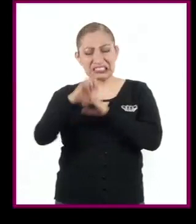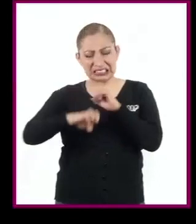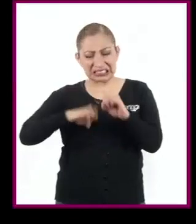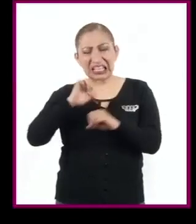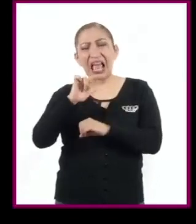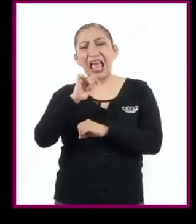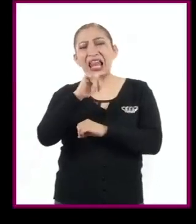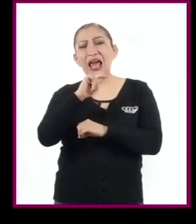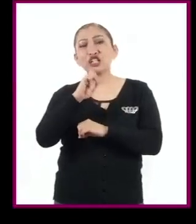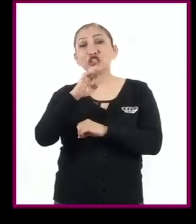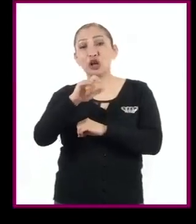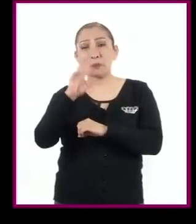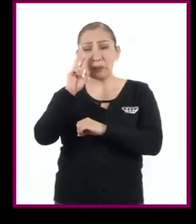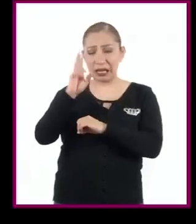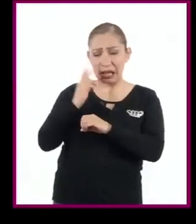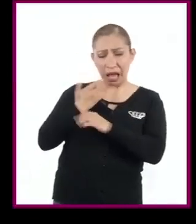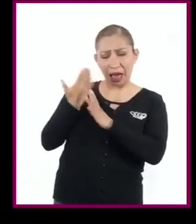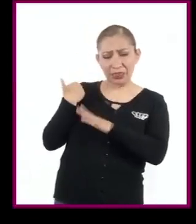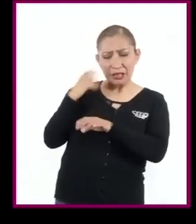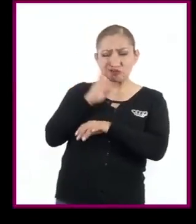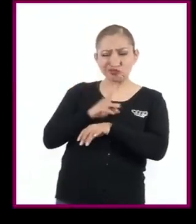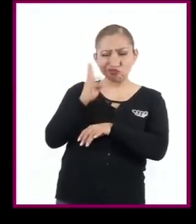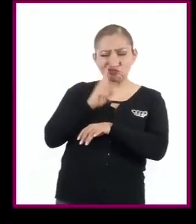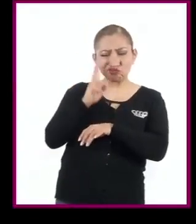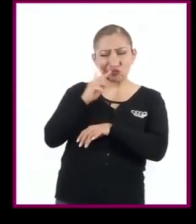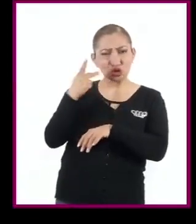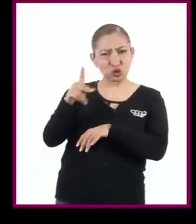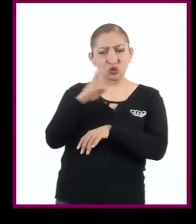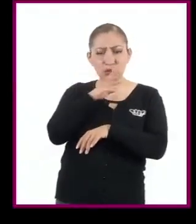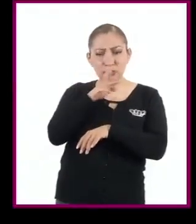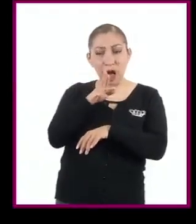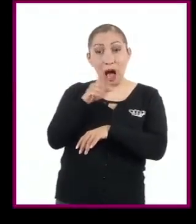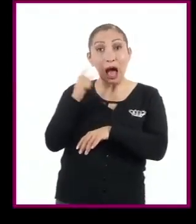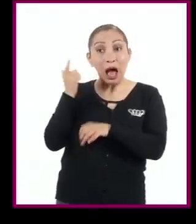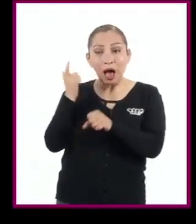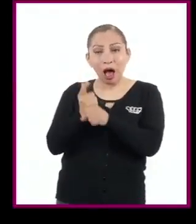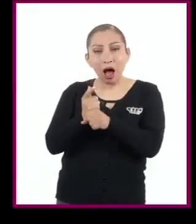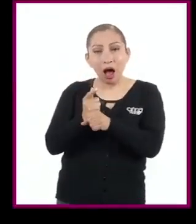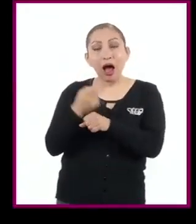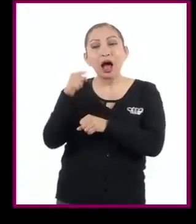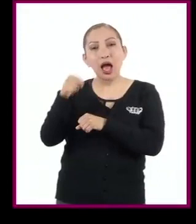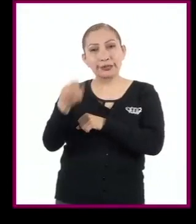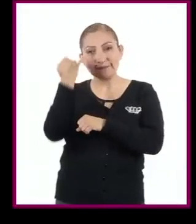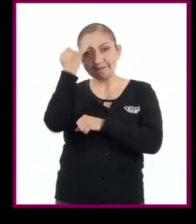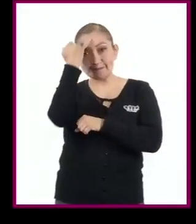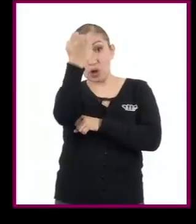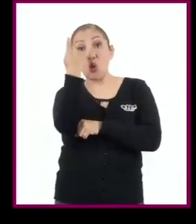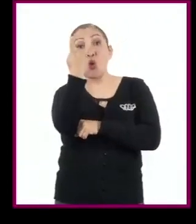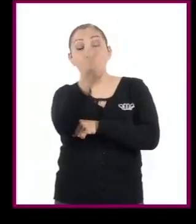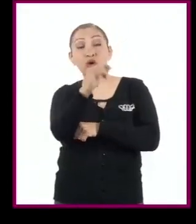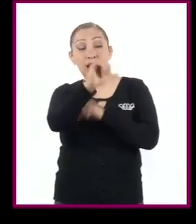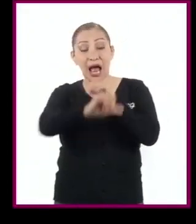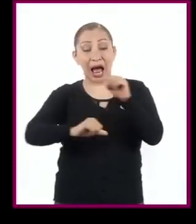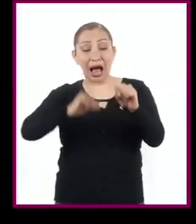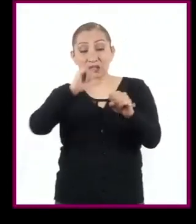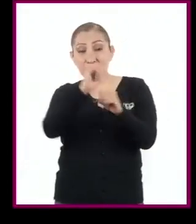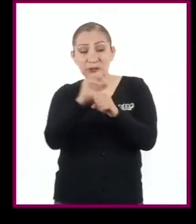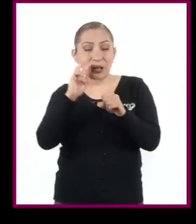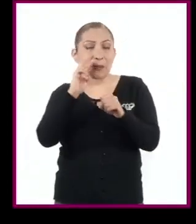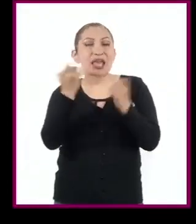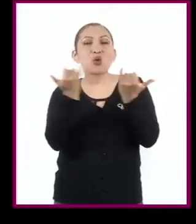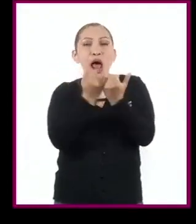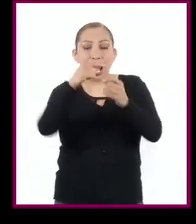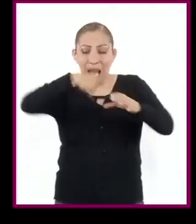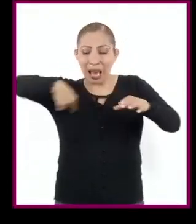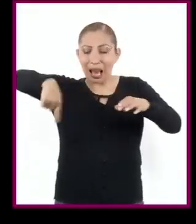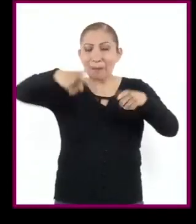electrones basándose en los resultados de sus experimentos. Con sus resultados, él propuso que un átomo se ve como un